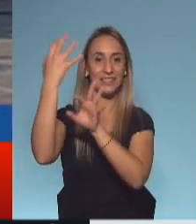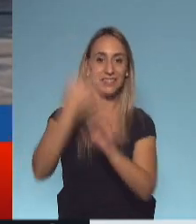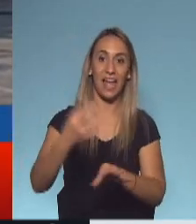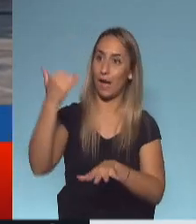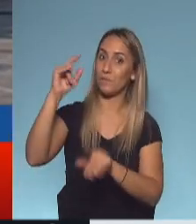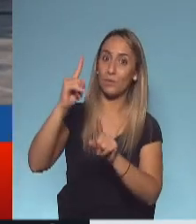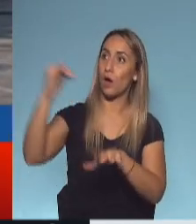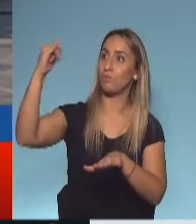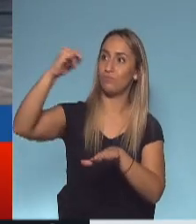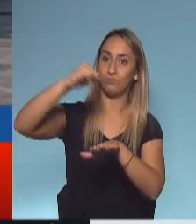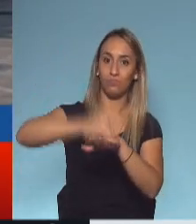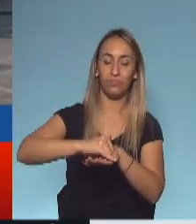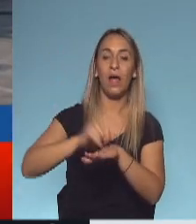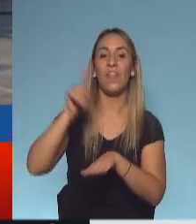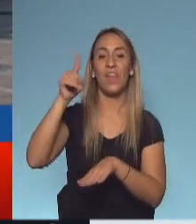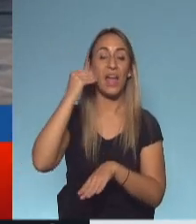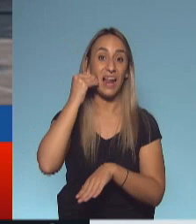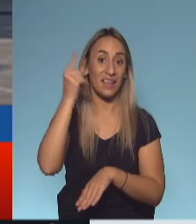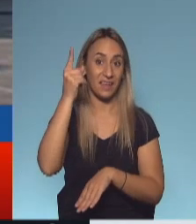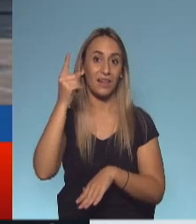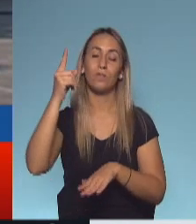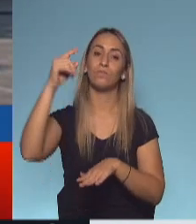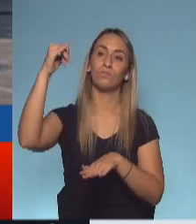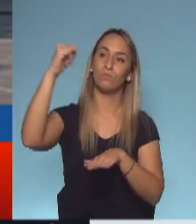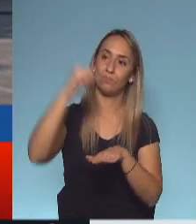llegaría este vuelo de Ámsterdam con estas